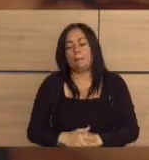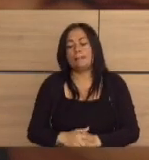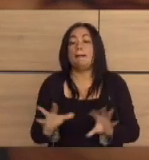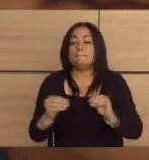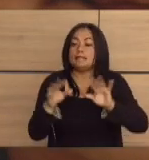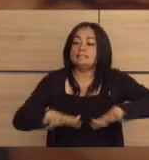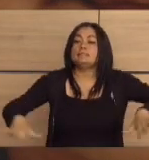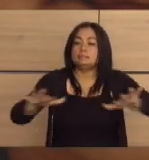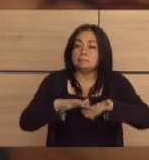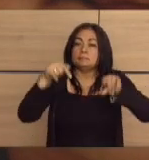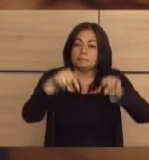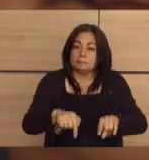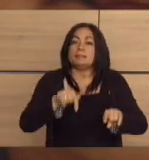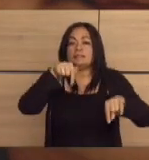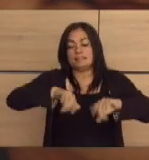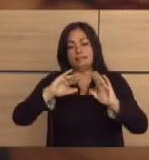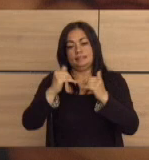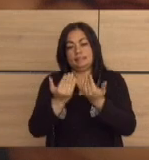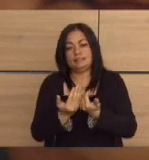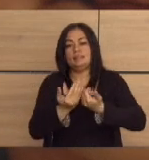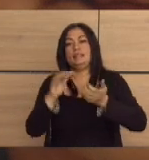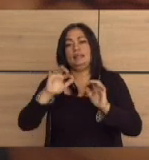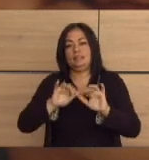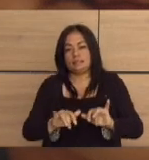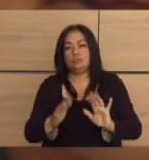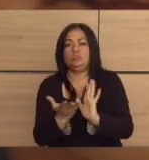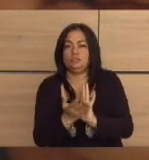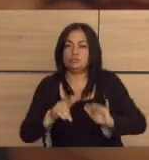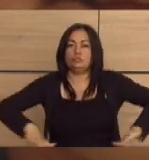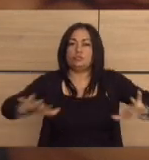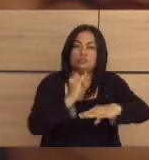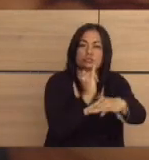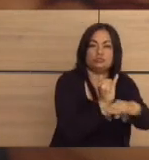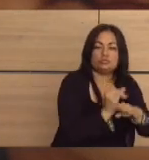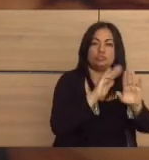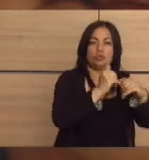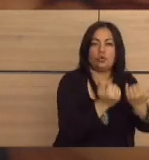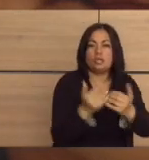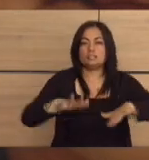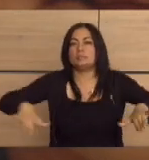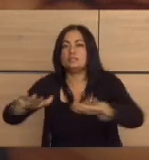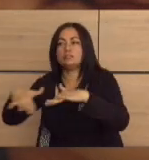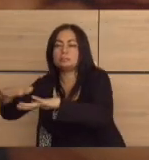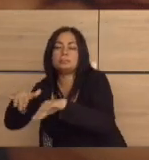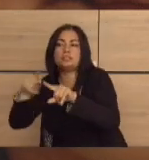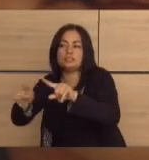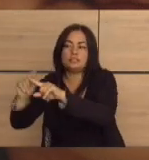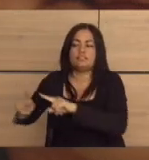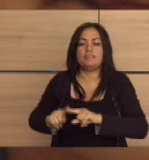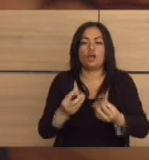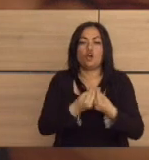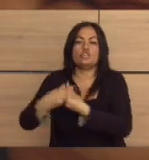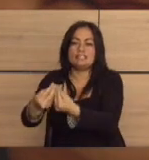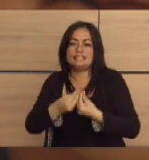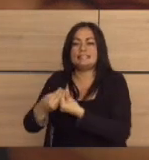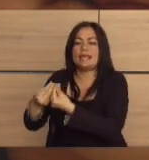promuevan las alianzas entre las secretarías de educación, las instituciones educativas y escenarios, por ejemplo, como los consejos municipales o